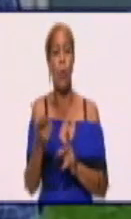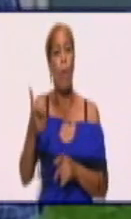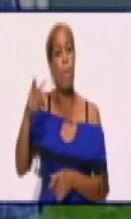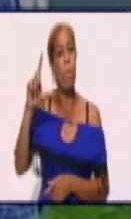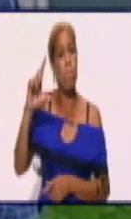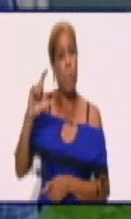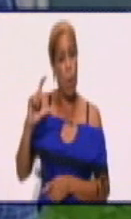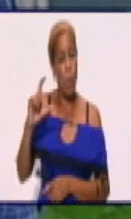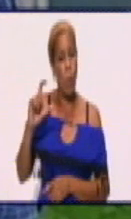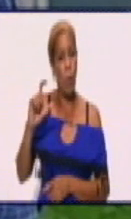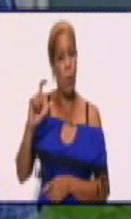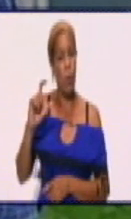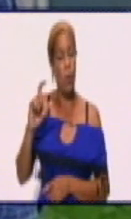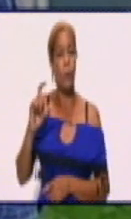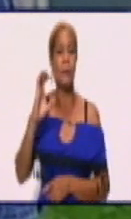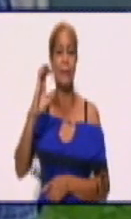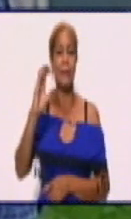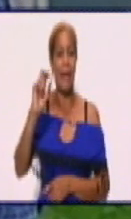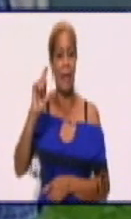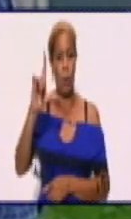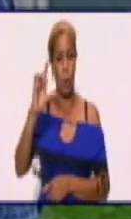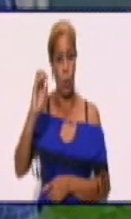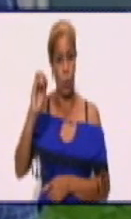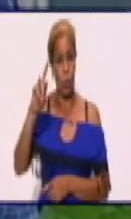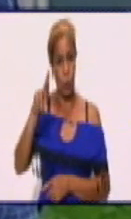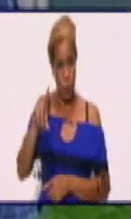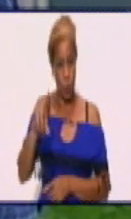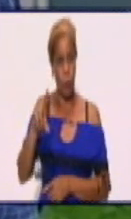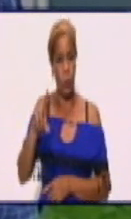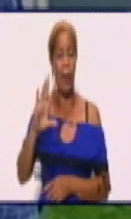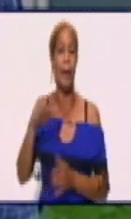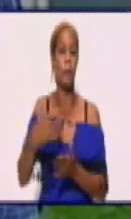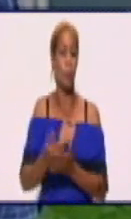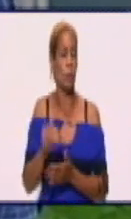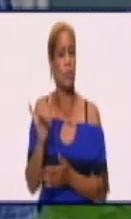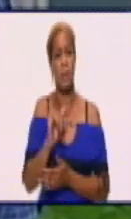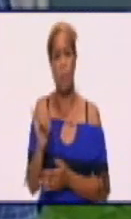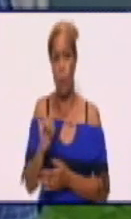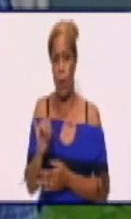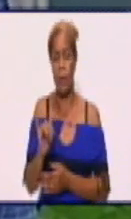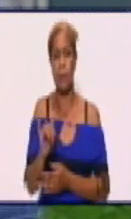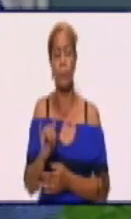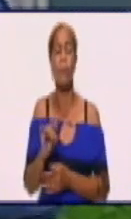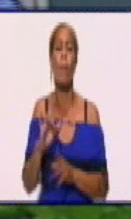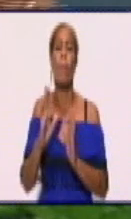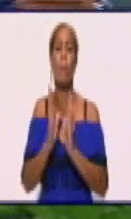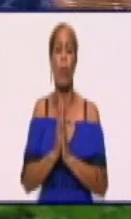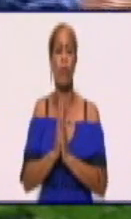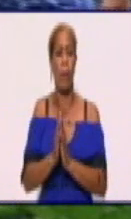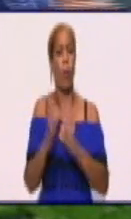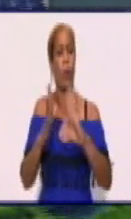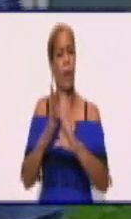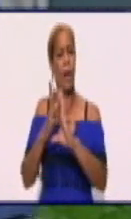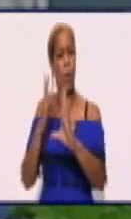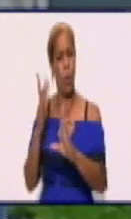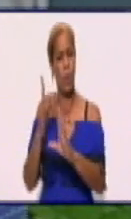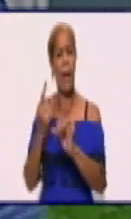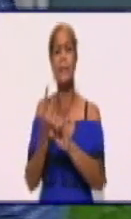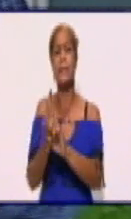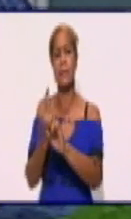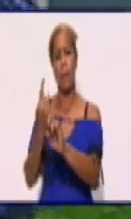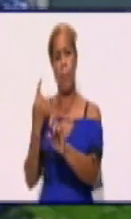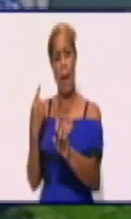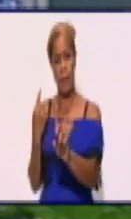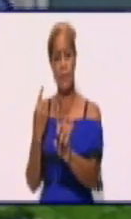horario del día están los trabajadores de bandes por favor se paren por favor mire el distanciamiento